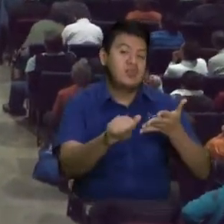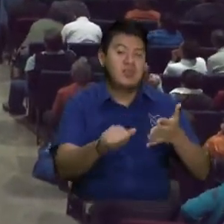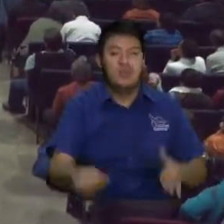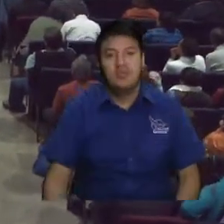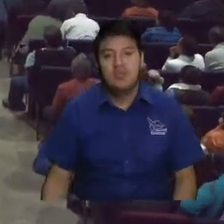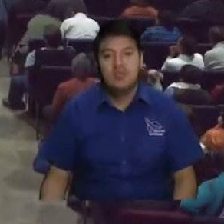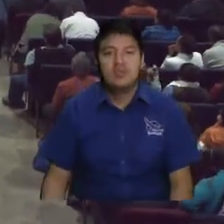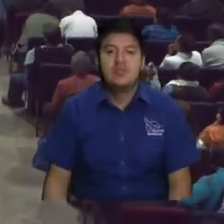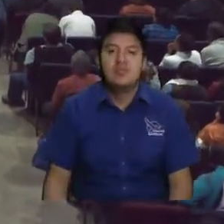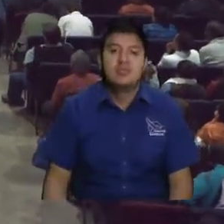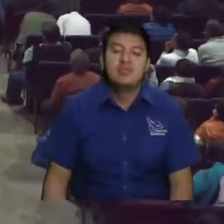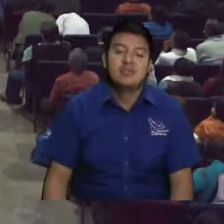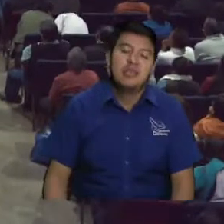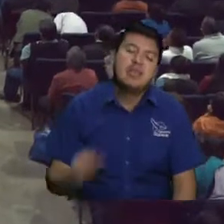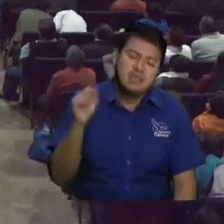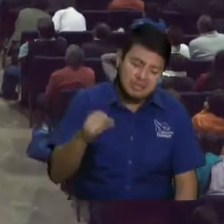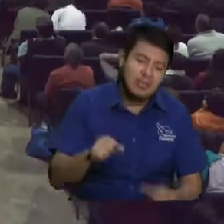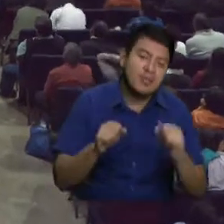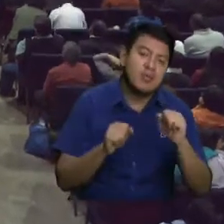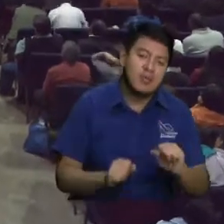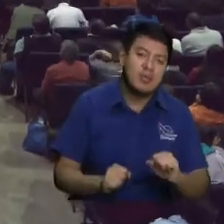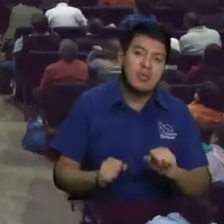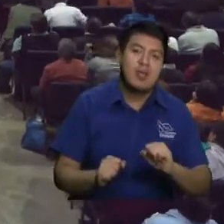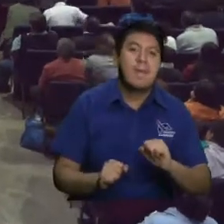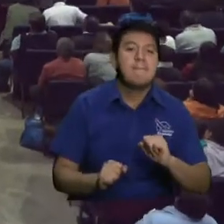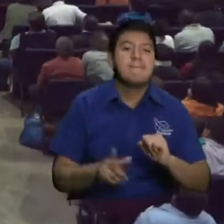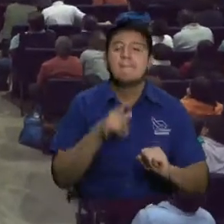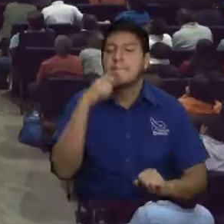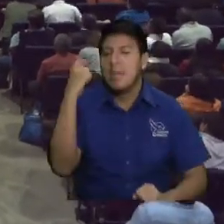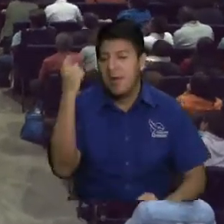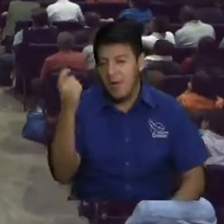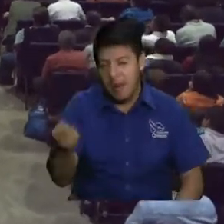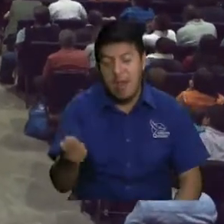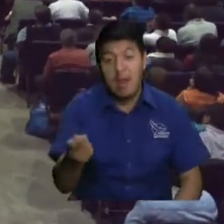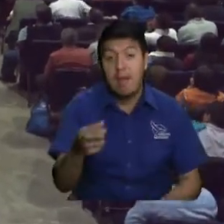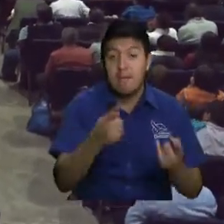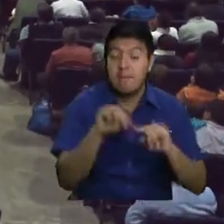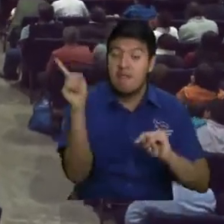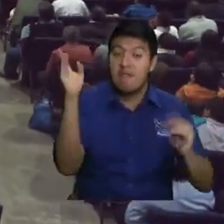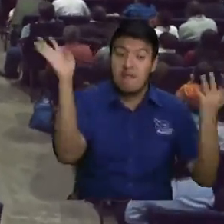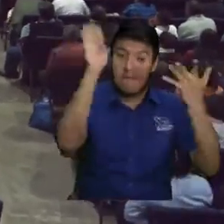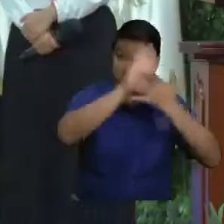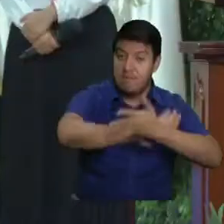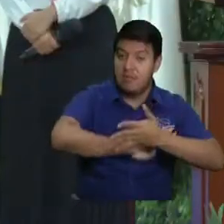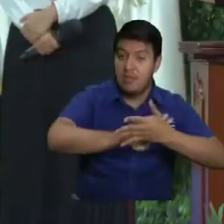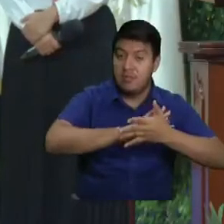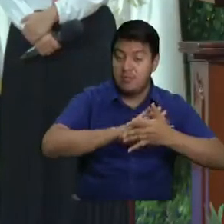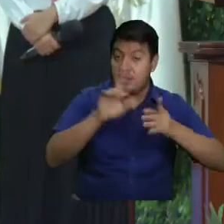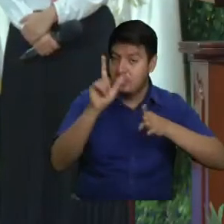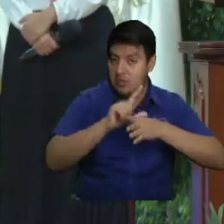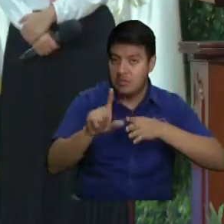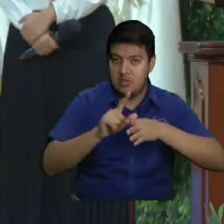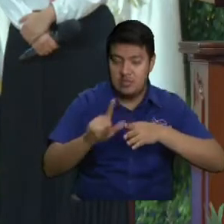Claro que si se puede mejorar y todo está bien, pero no confundamos una cosa con la otra,